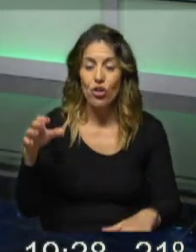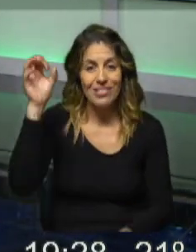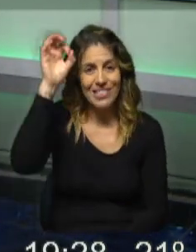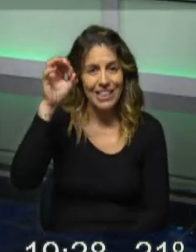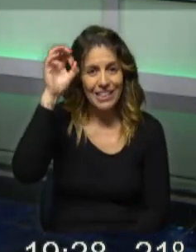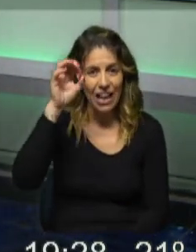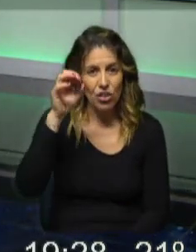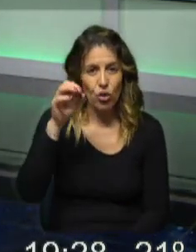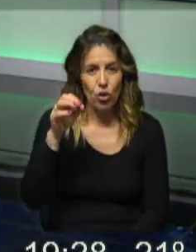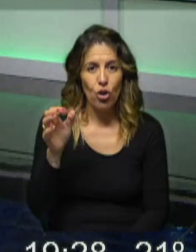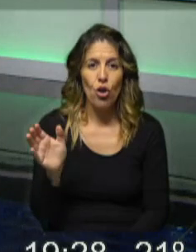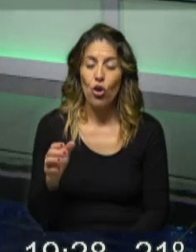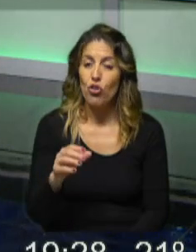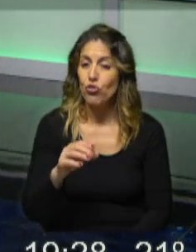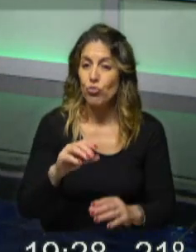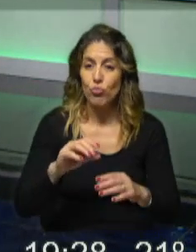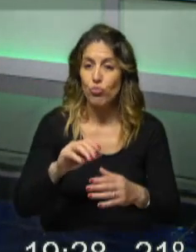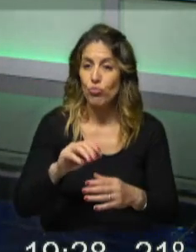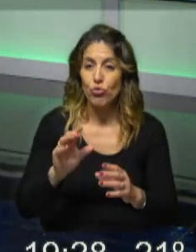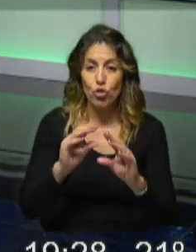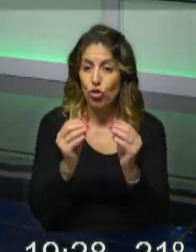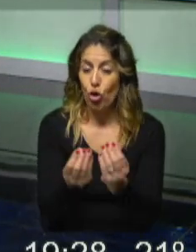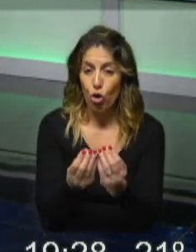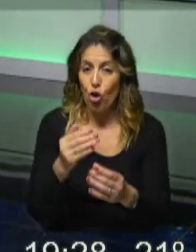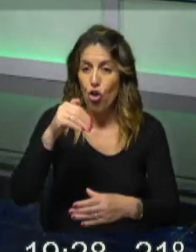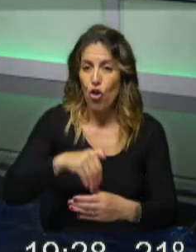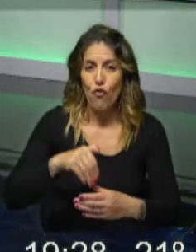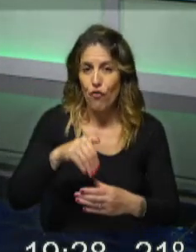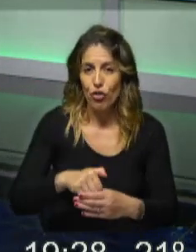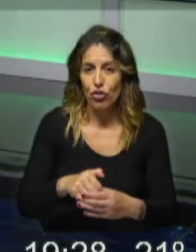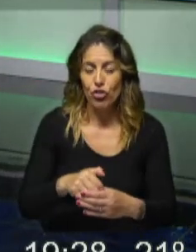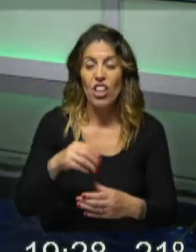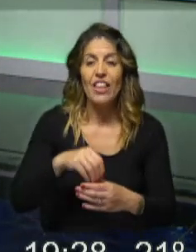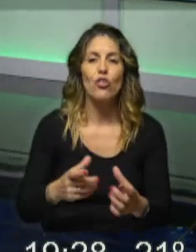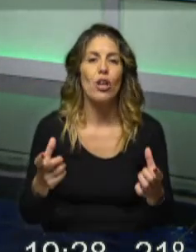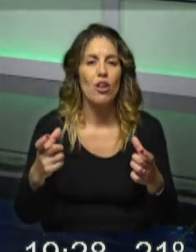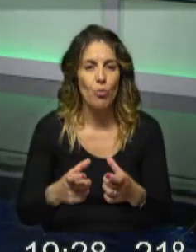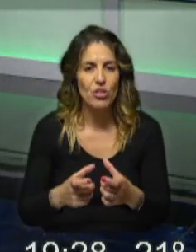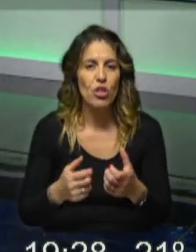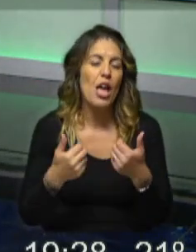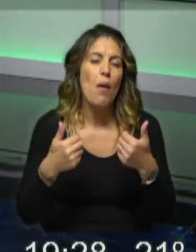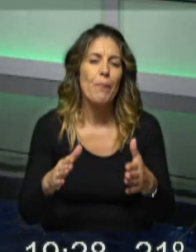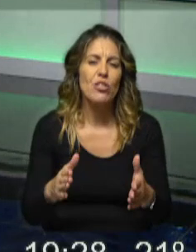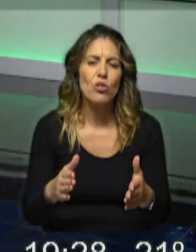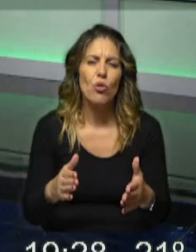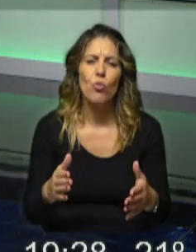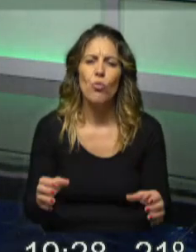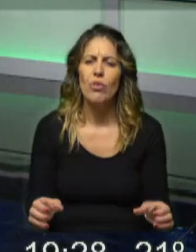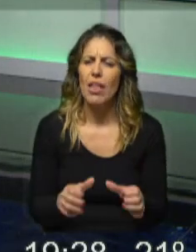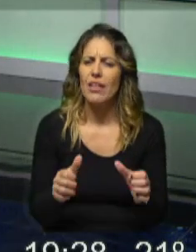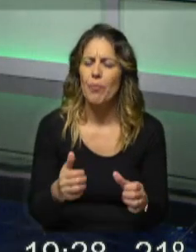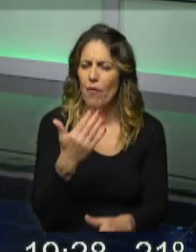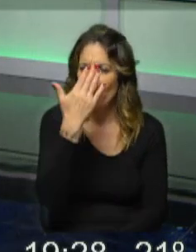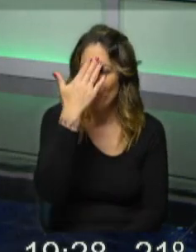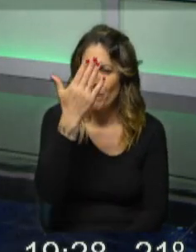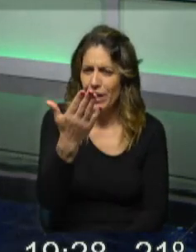con la unanimidad de votos dentro de la comisión de legislación y empezó una dinámica donde el frente